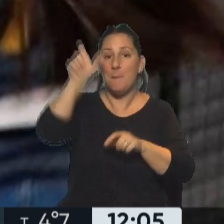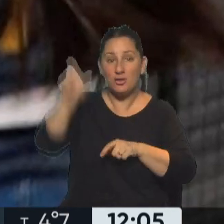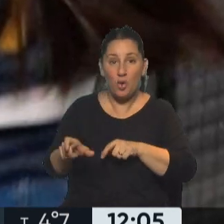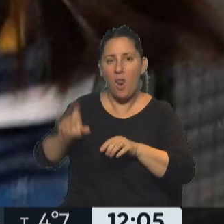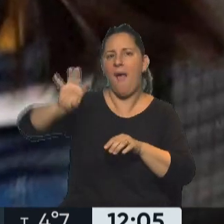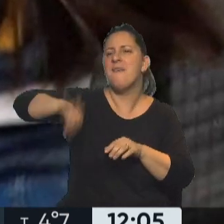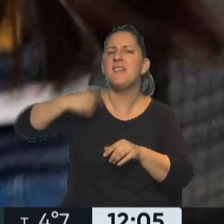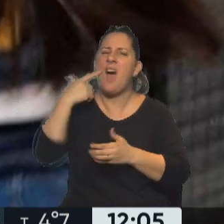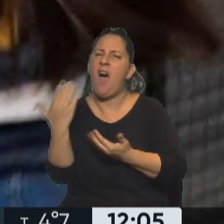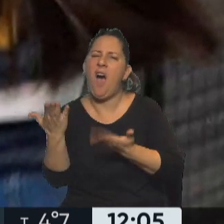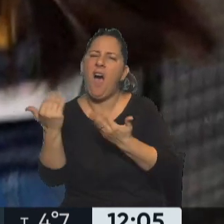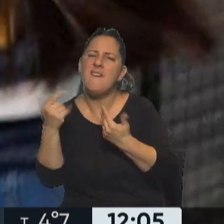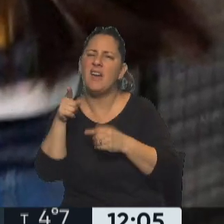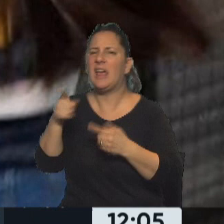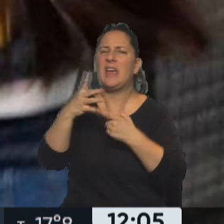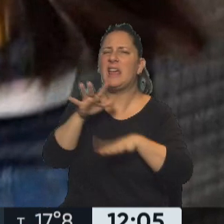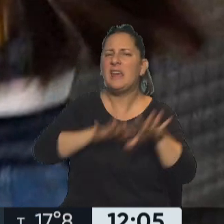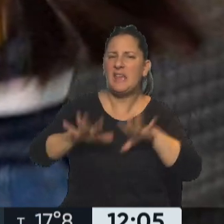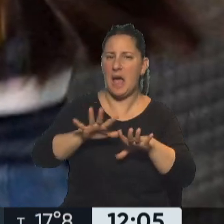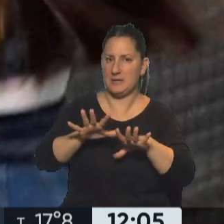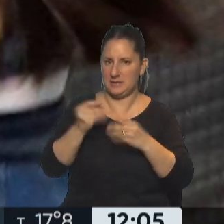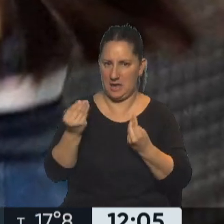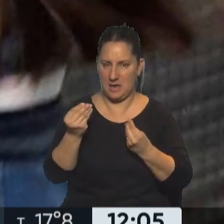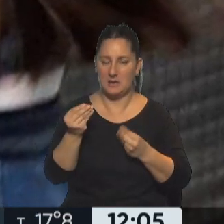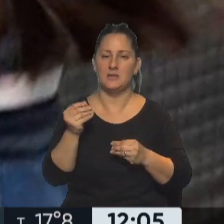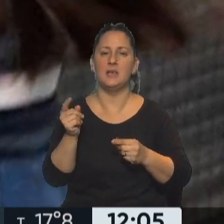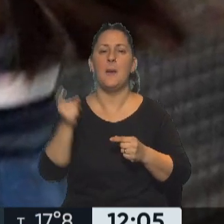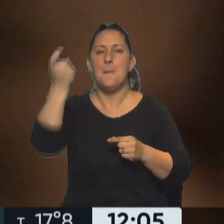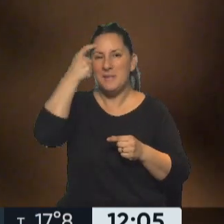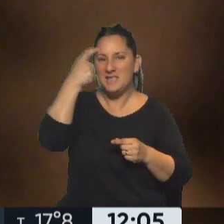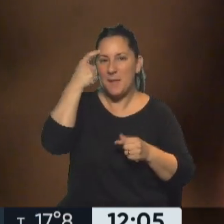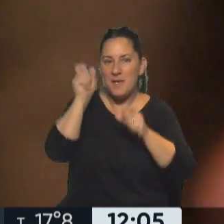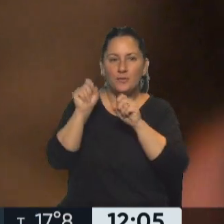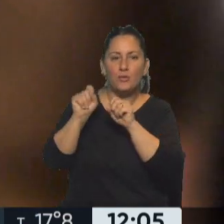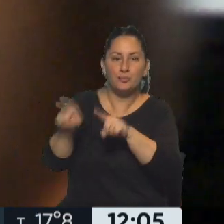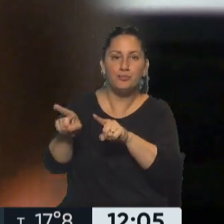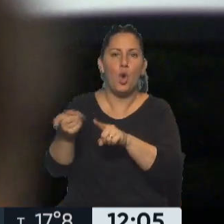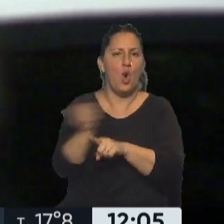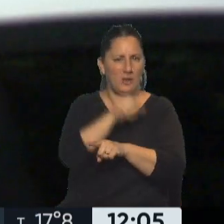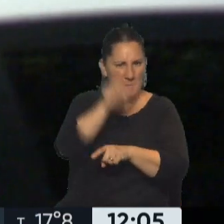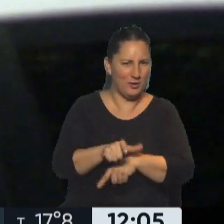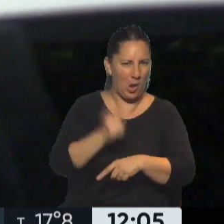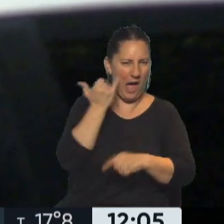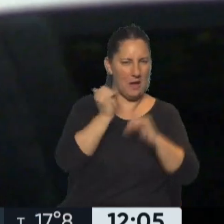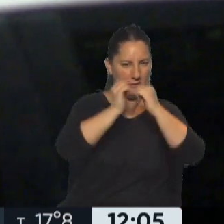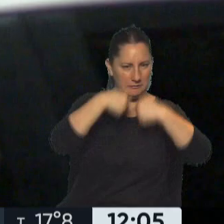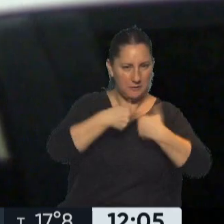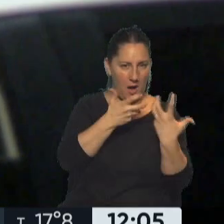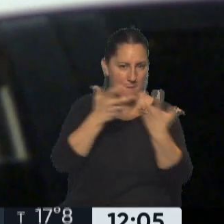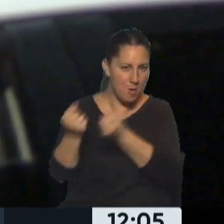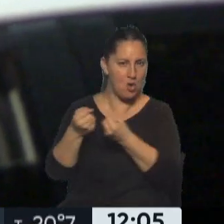y saber qué peso tiene sobre la subjetiva de esa persona el pensamiento de terceros y después determinar si eso